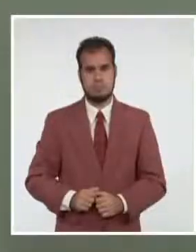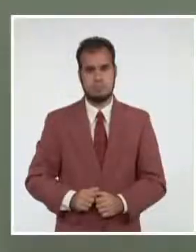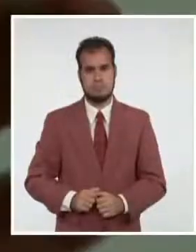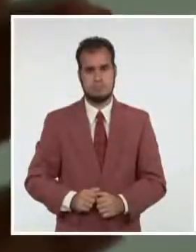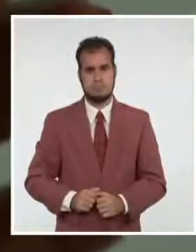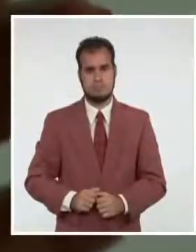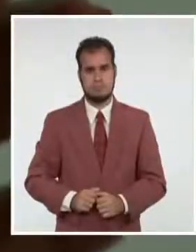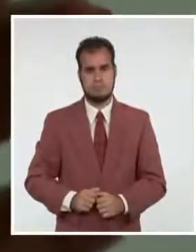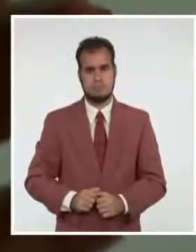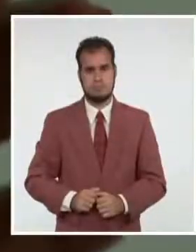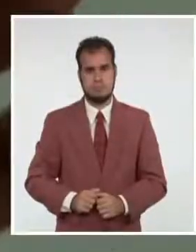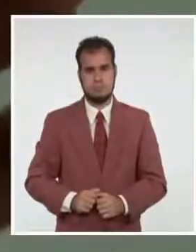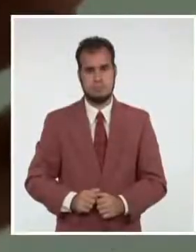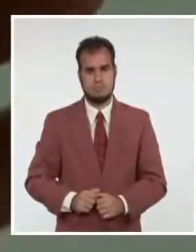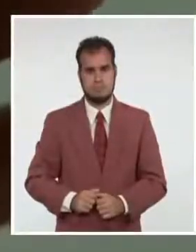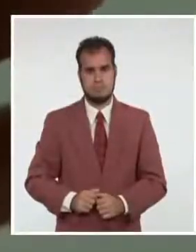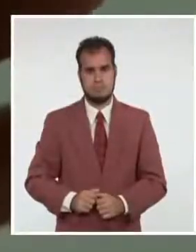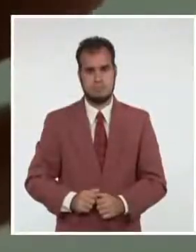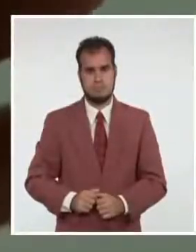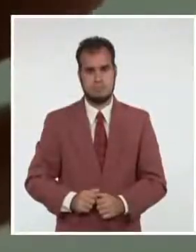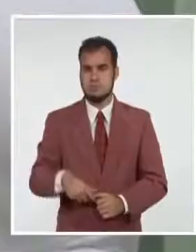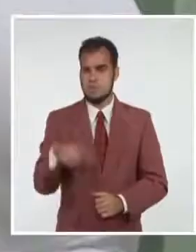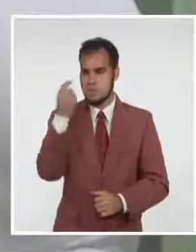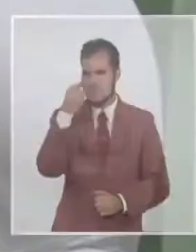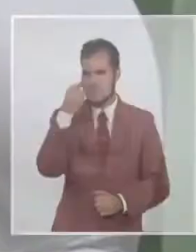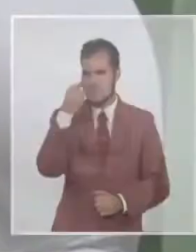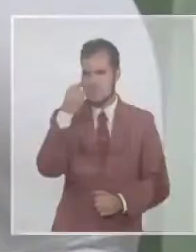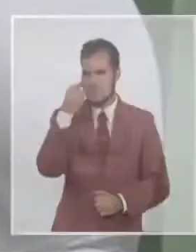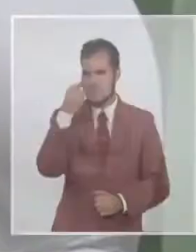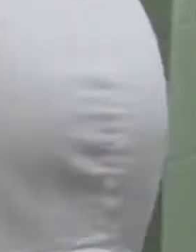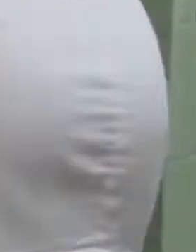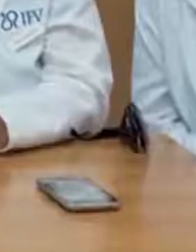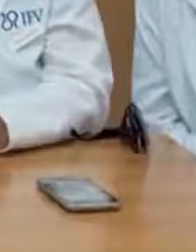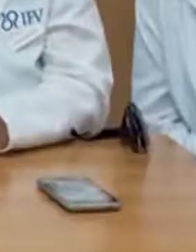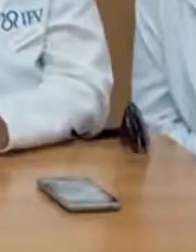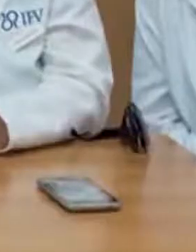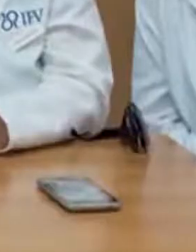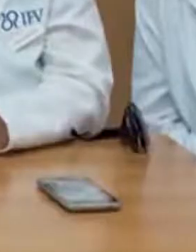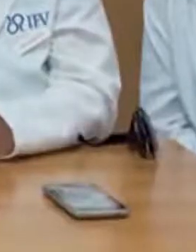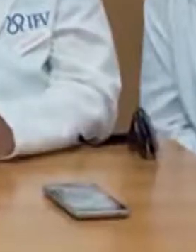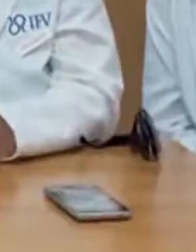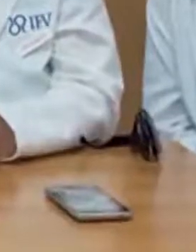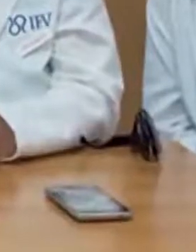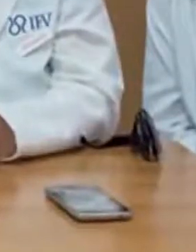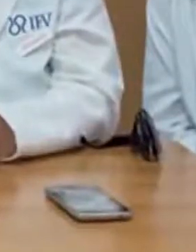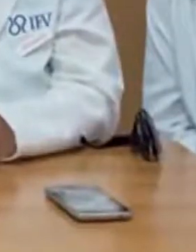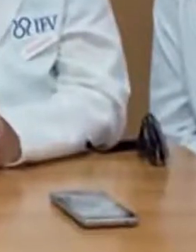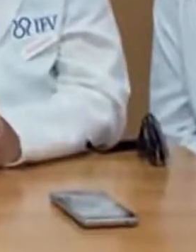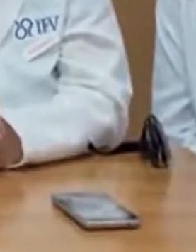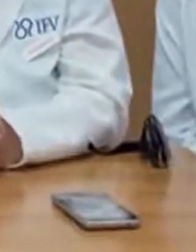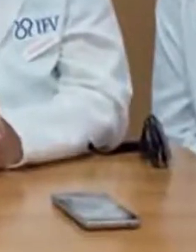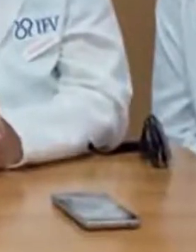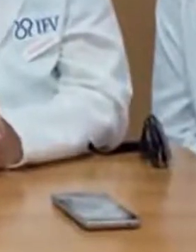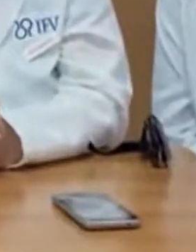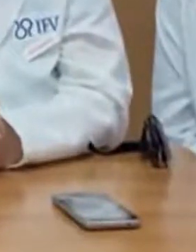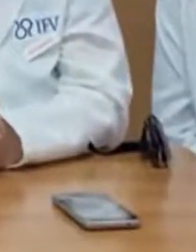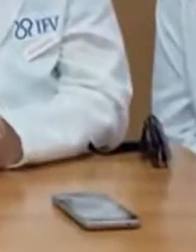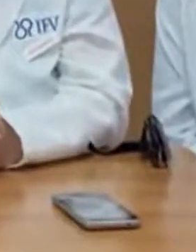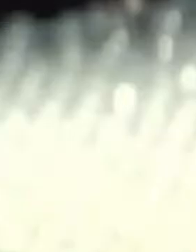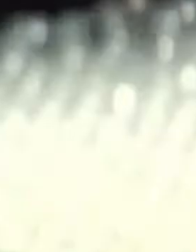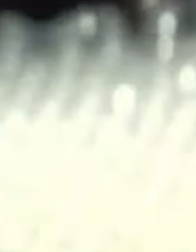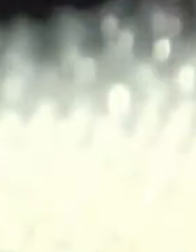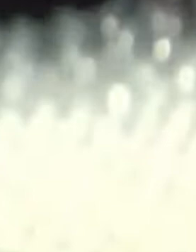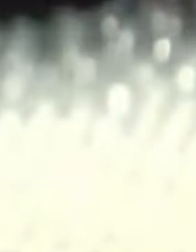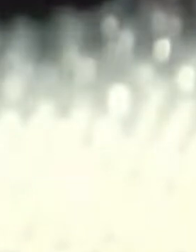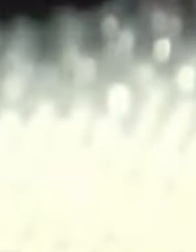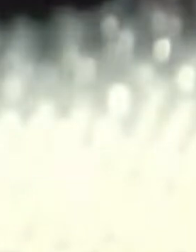En este casco ruge un silencio plebeyo, como de tropas mambisas. Presta salto